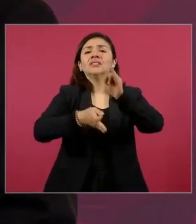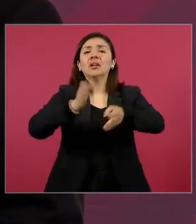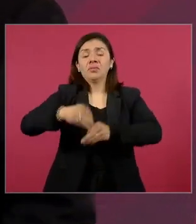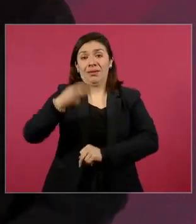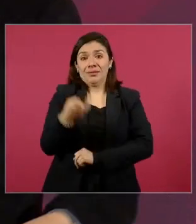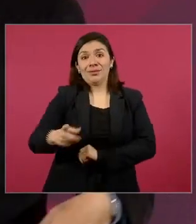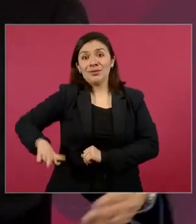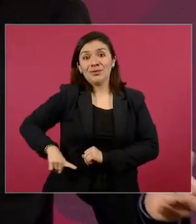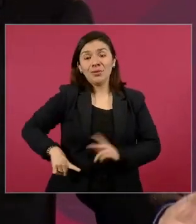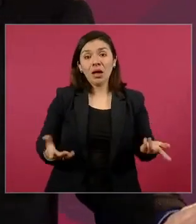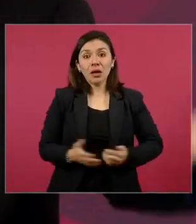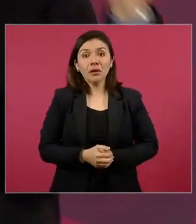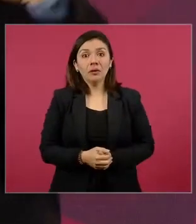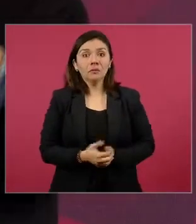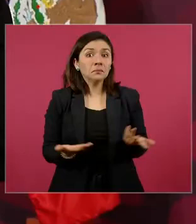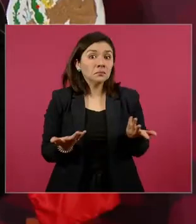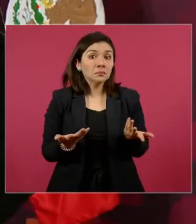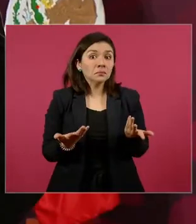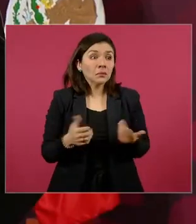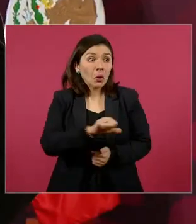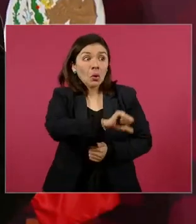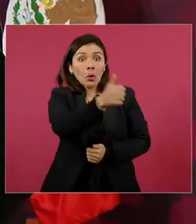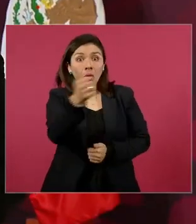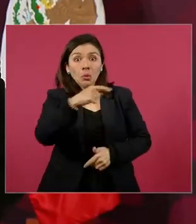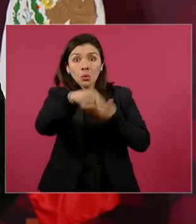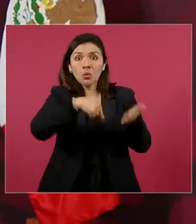y en algunos lugares más.